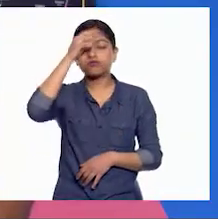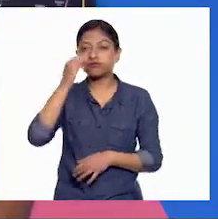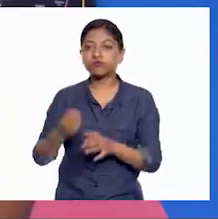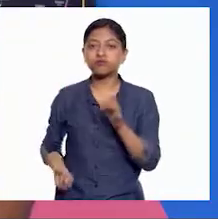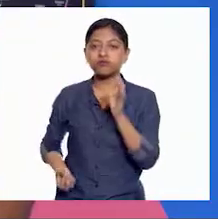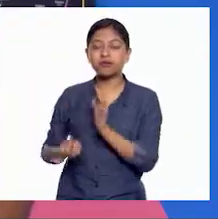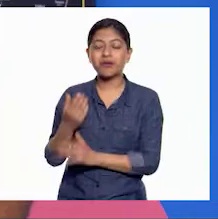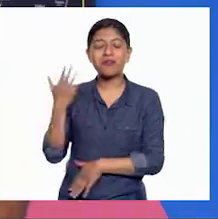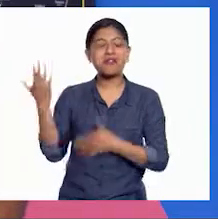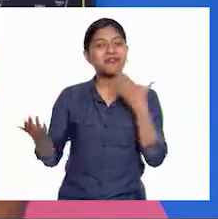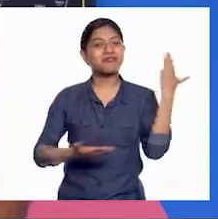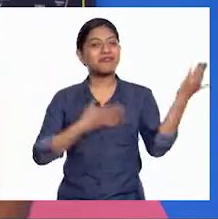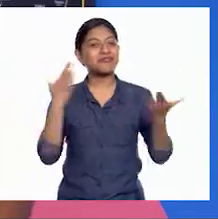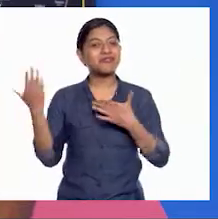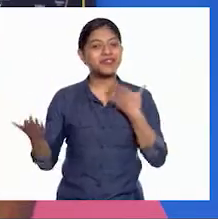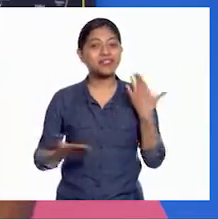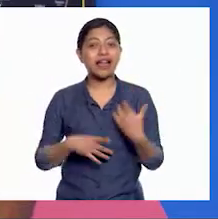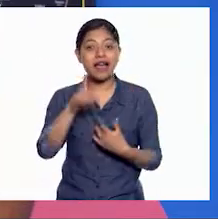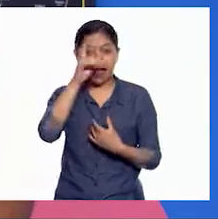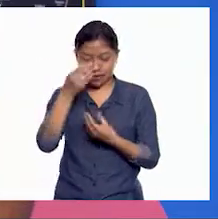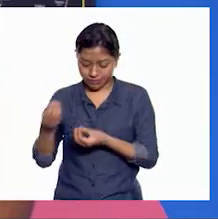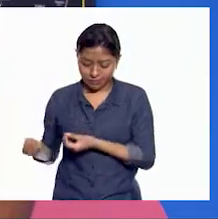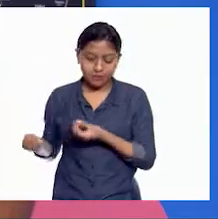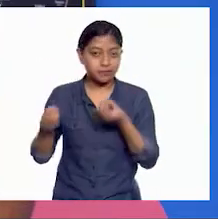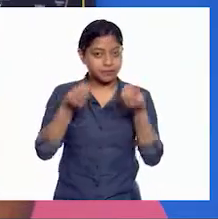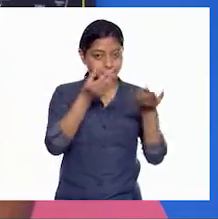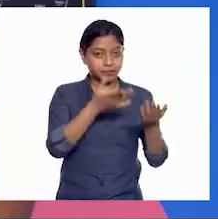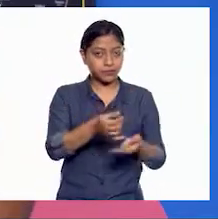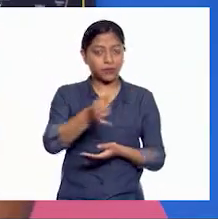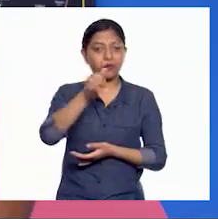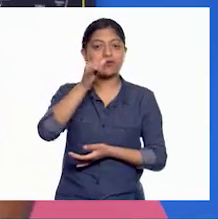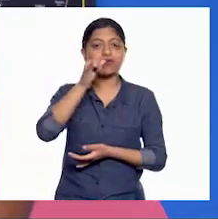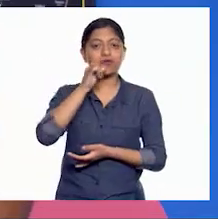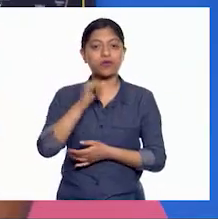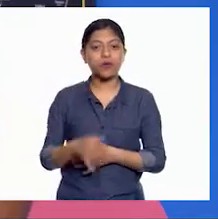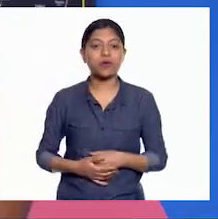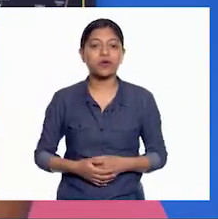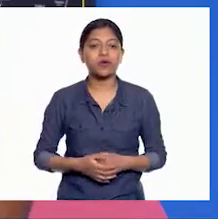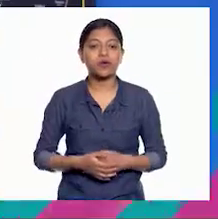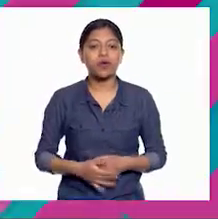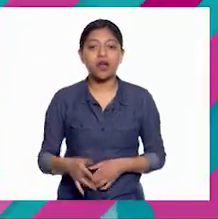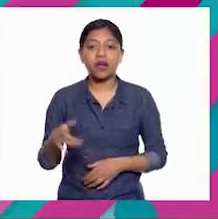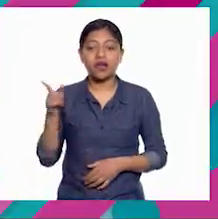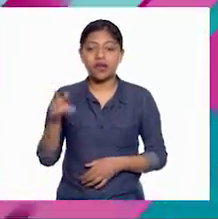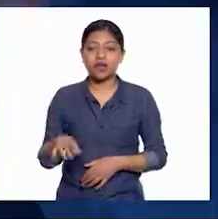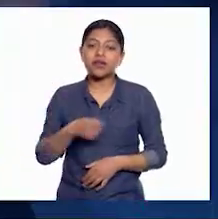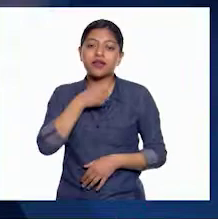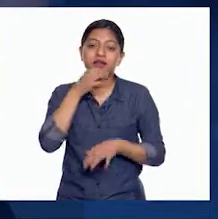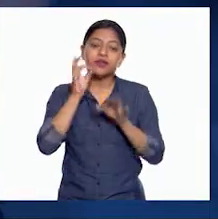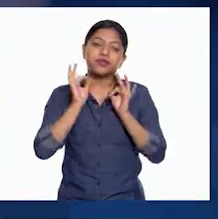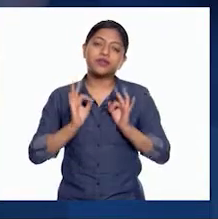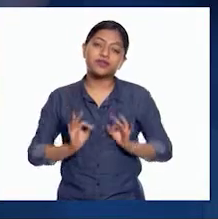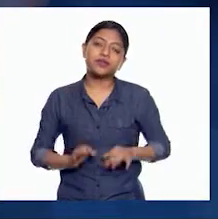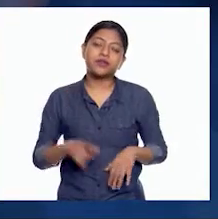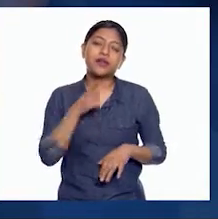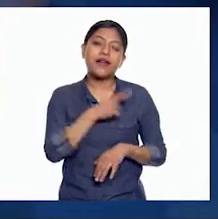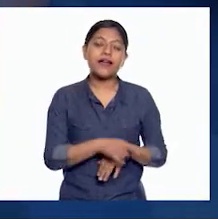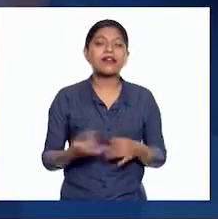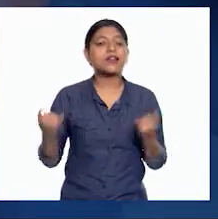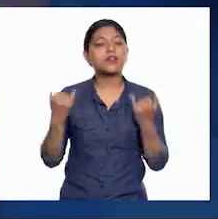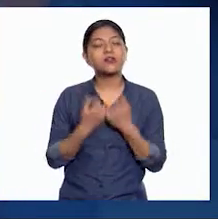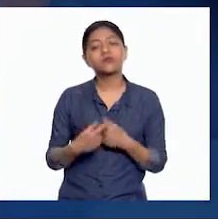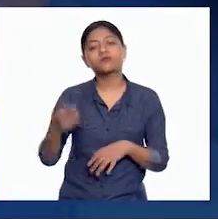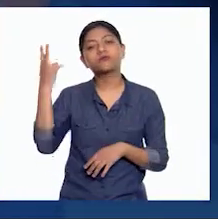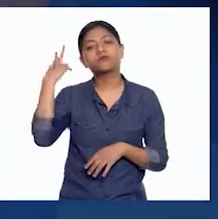se puso muy feliz, le dio agua a Hernán, su corazón estuvo tranquilo y siguió su viaje